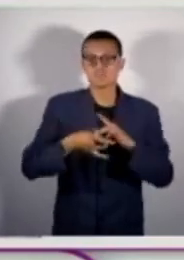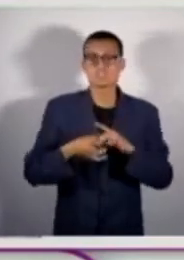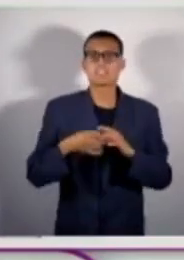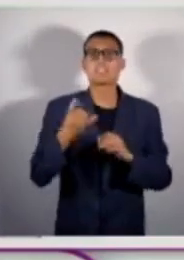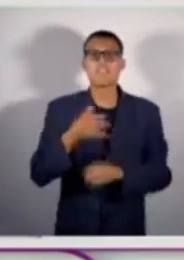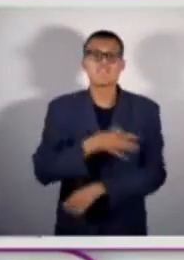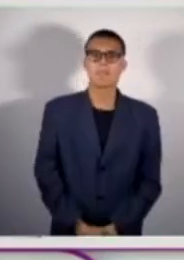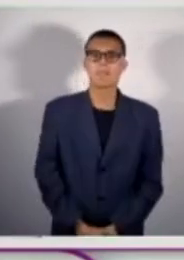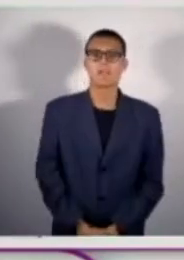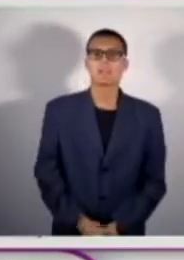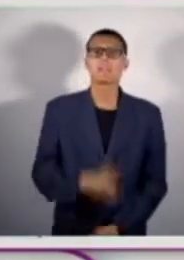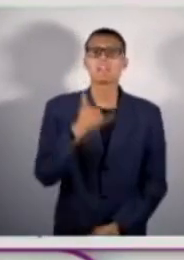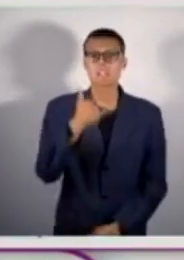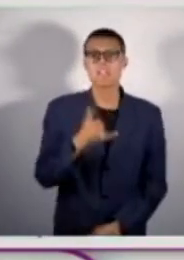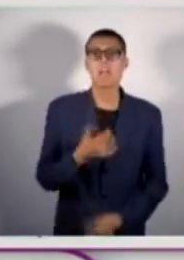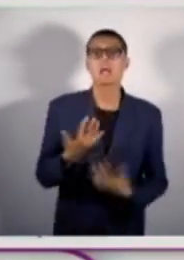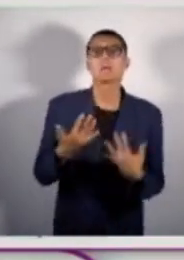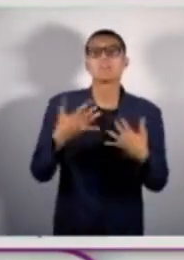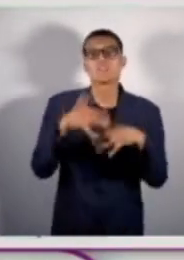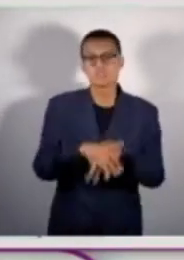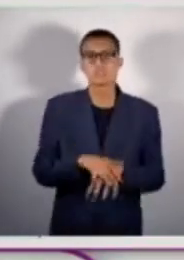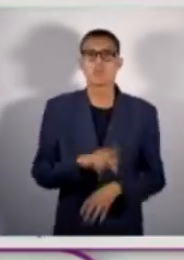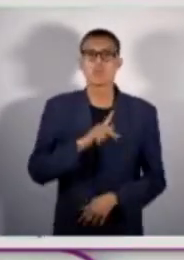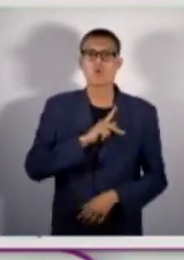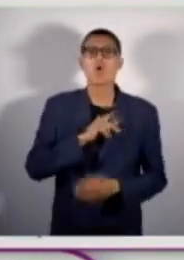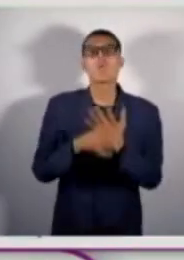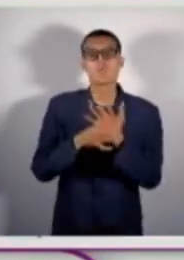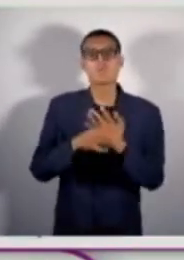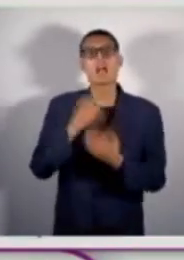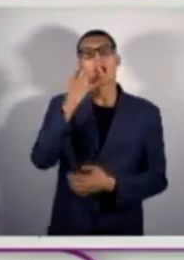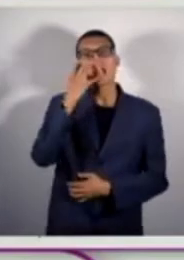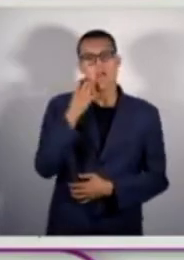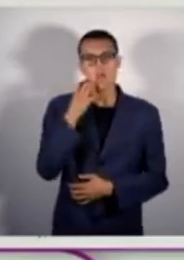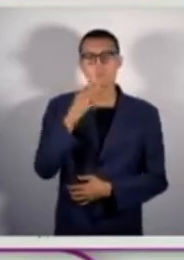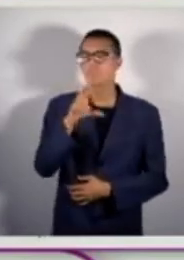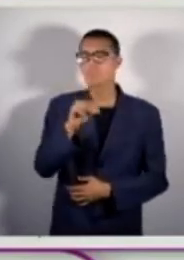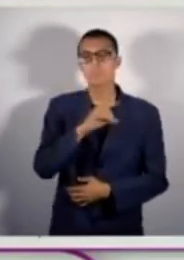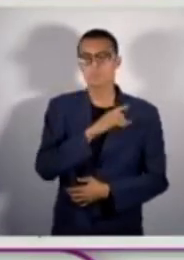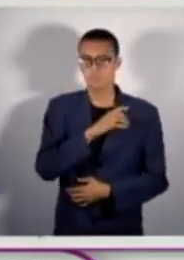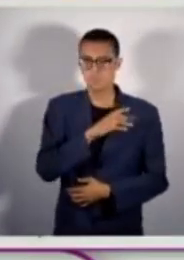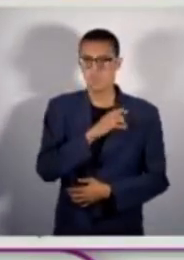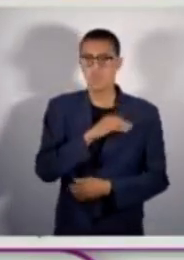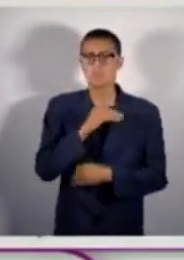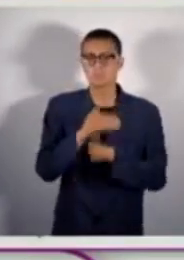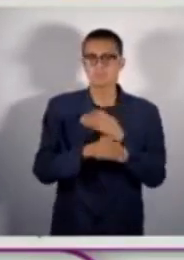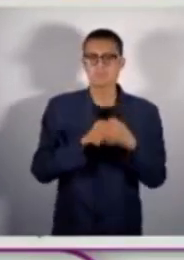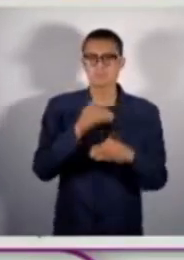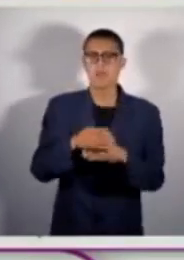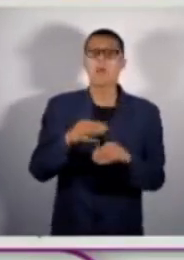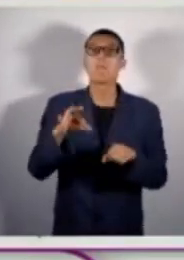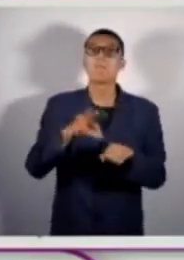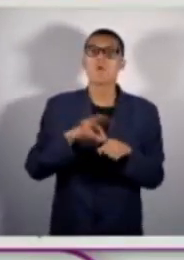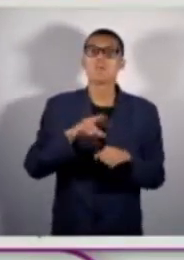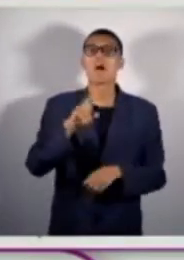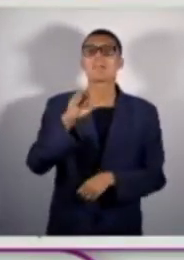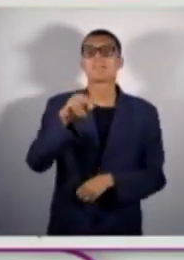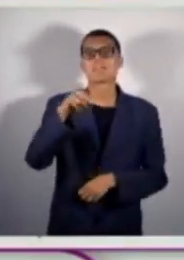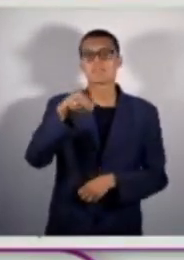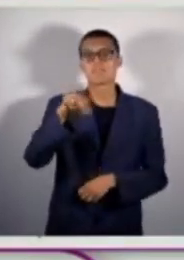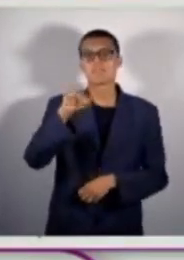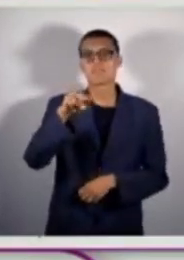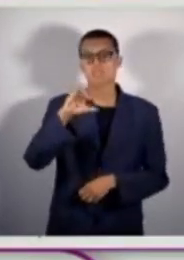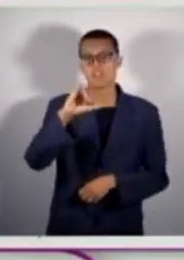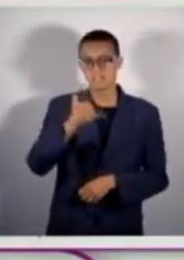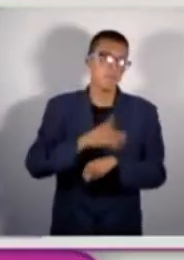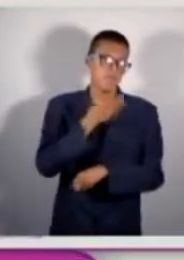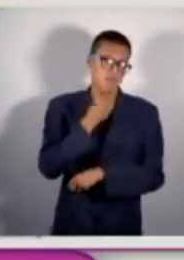e integrales e inclusivos. Estoy comprometida con León. No le tengan miedo a evolucionar. Voten por Nancy Fonseca, voten